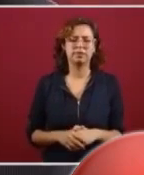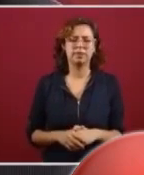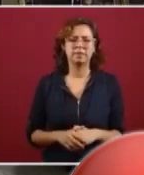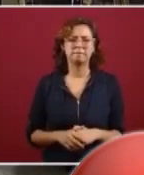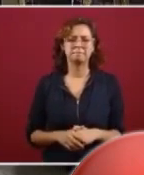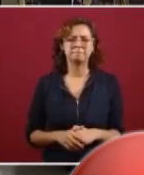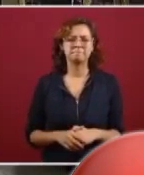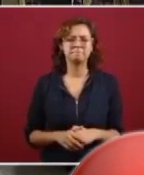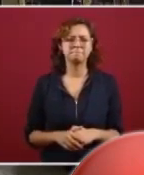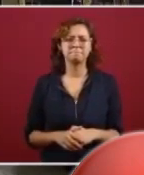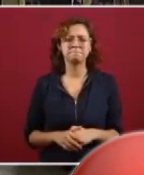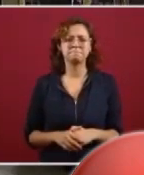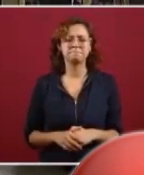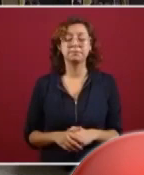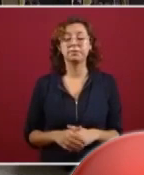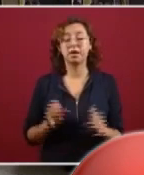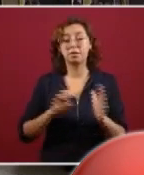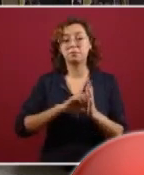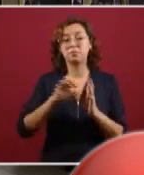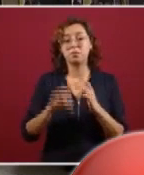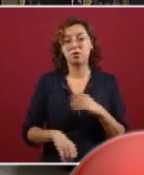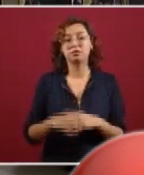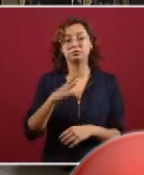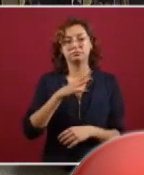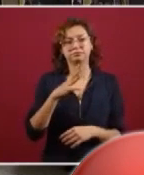Hay una factura, por ejemplo,